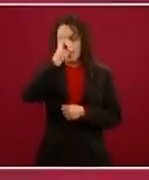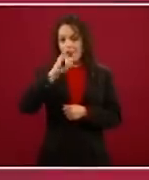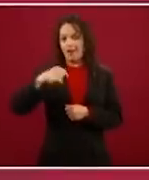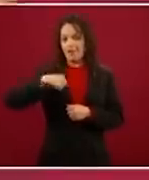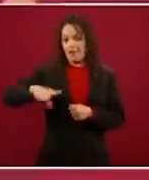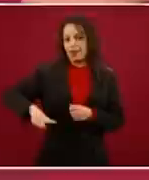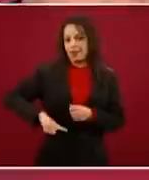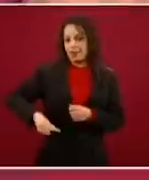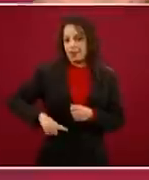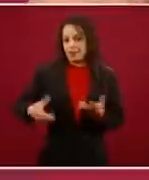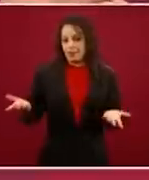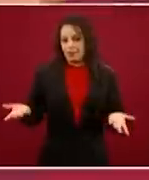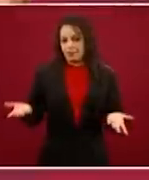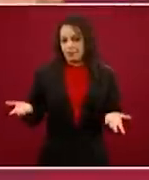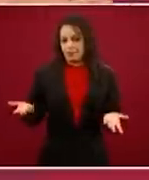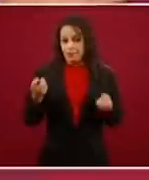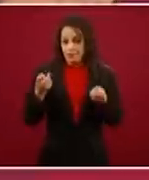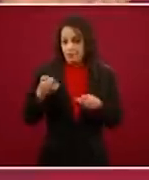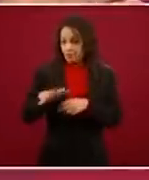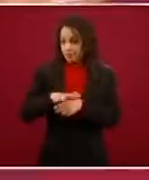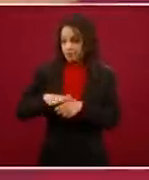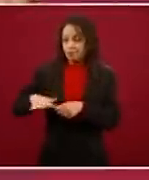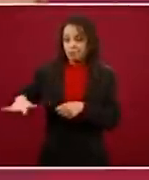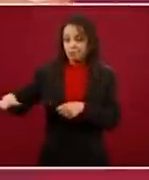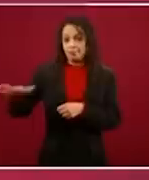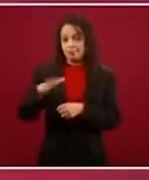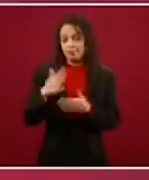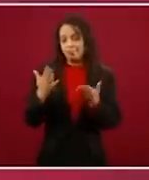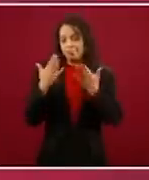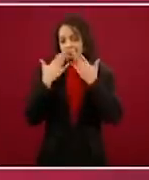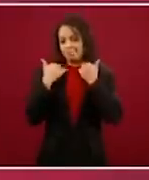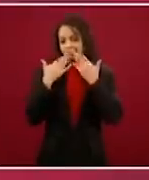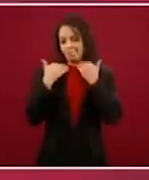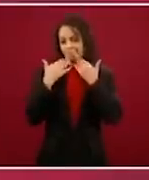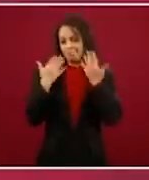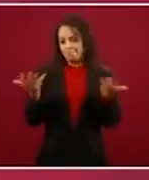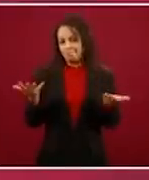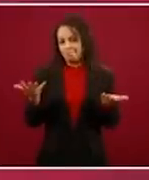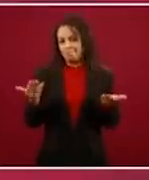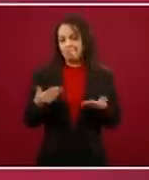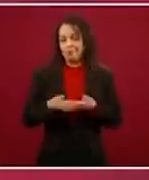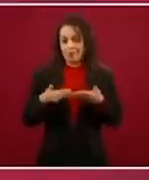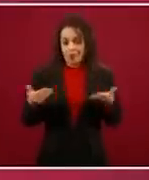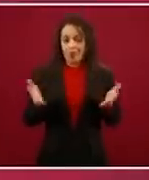No estaban estos que ahora